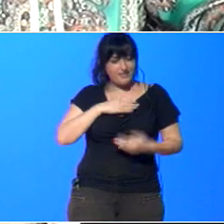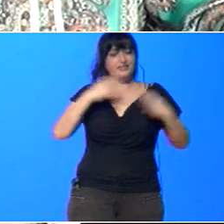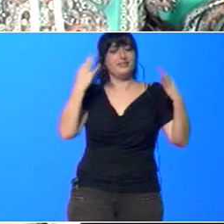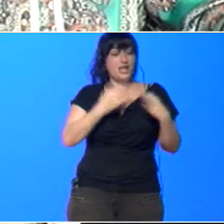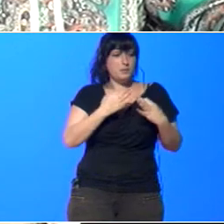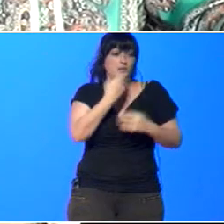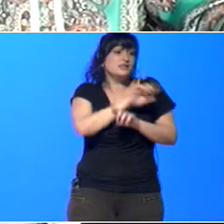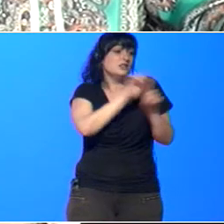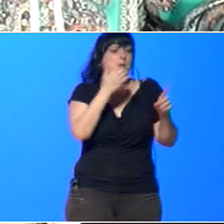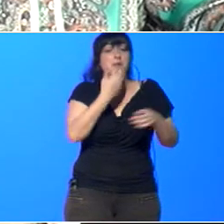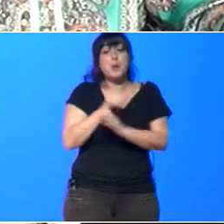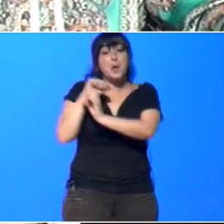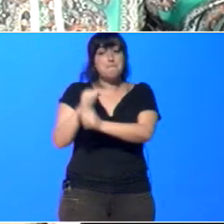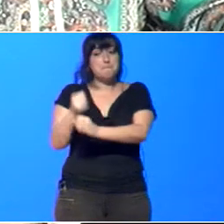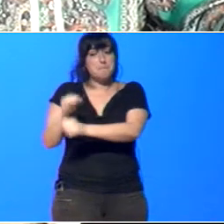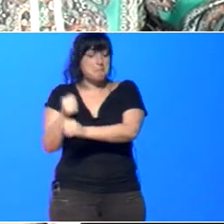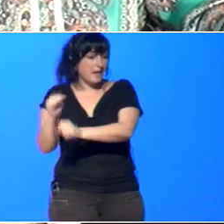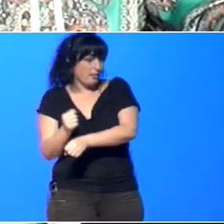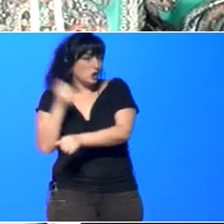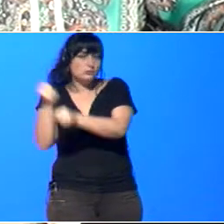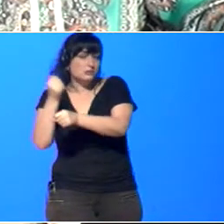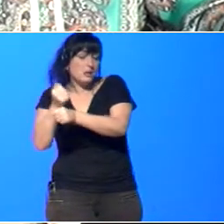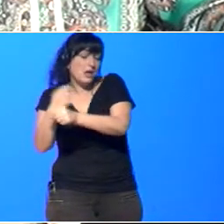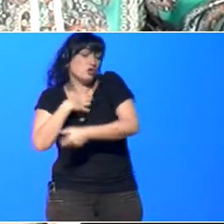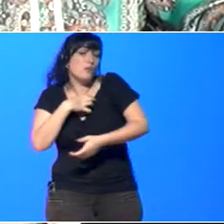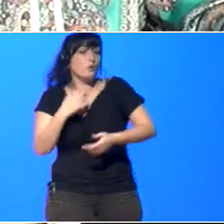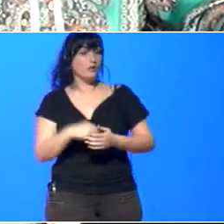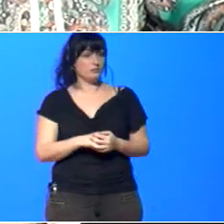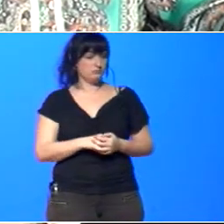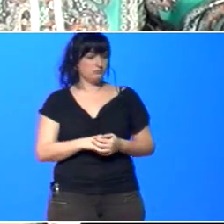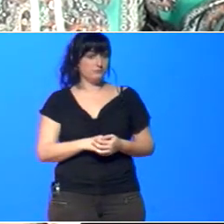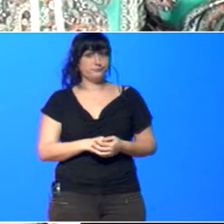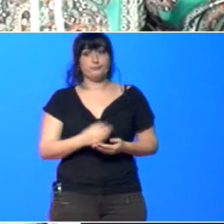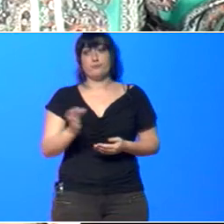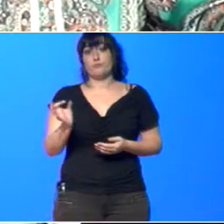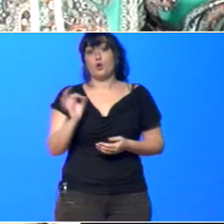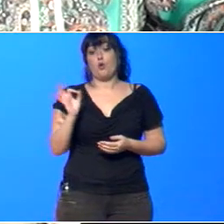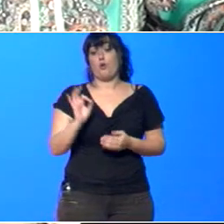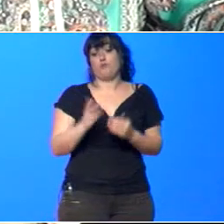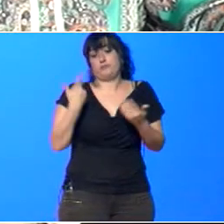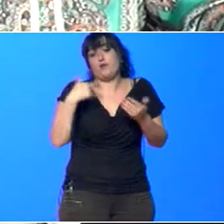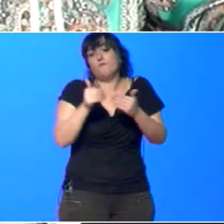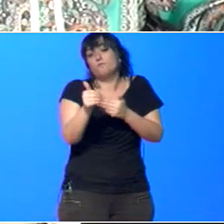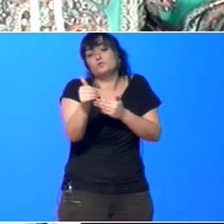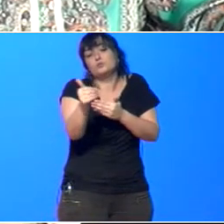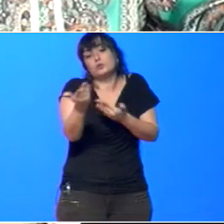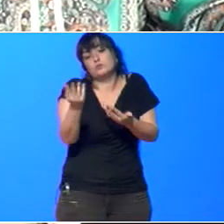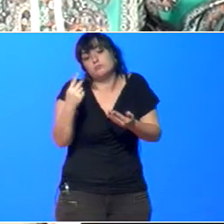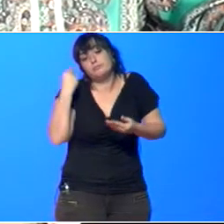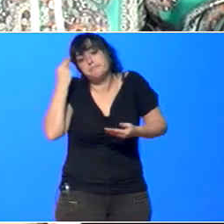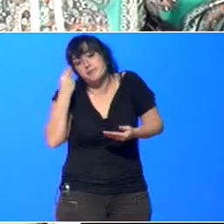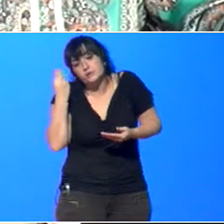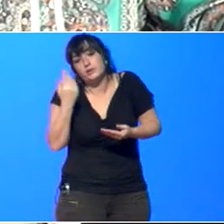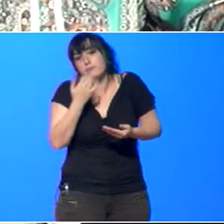de barrendero. No puede trabajar. Más adelante pienso que habrá que entender que el